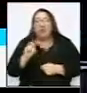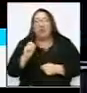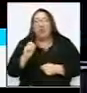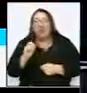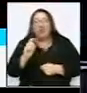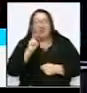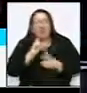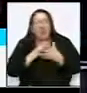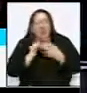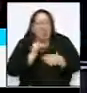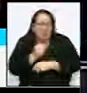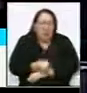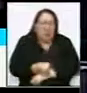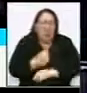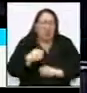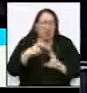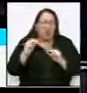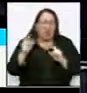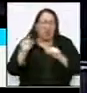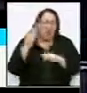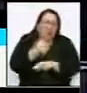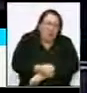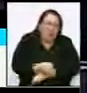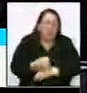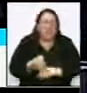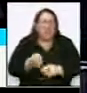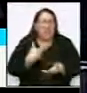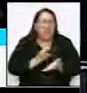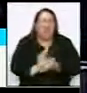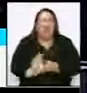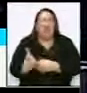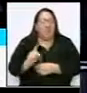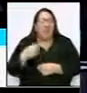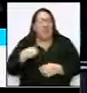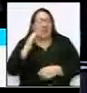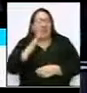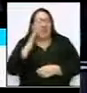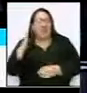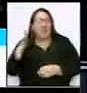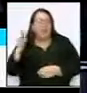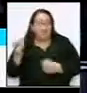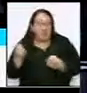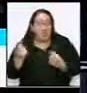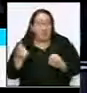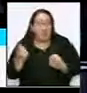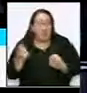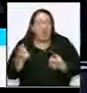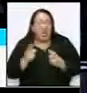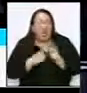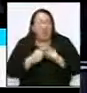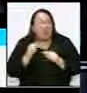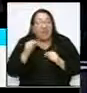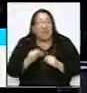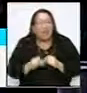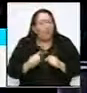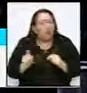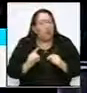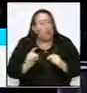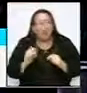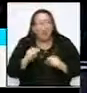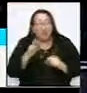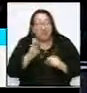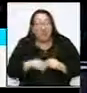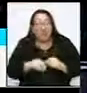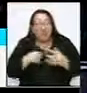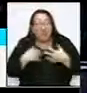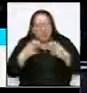pretende limitarlo, frenarlo, moderarlo, con la finalidad de encontrar los